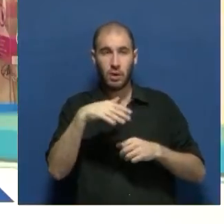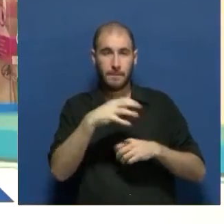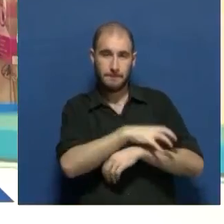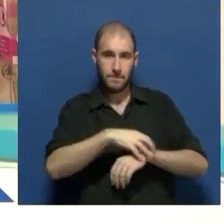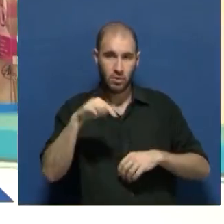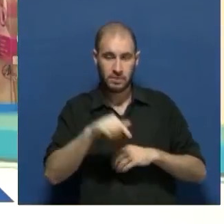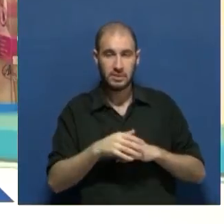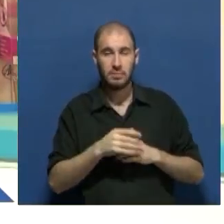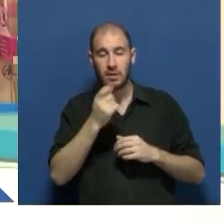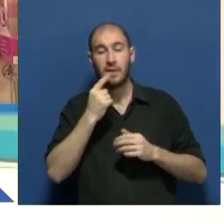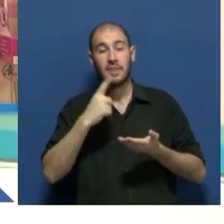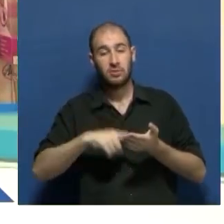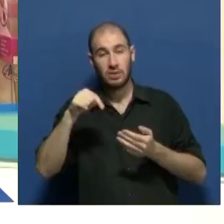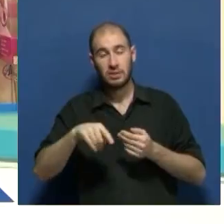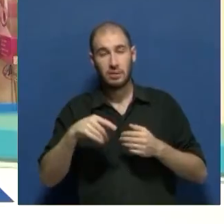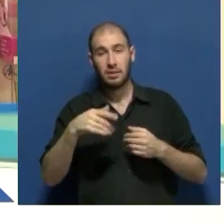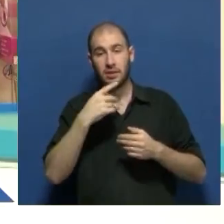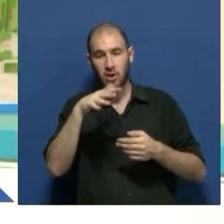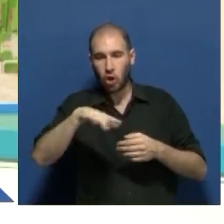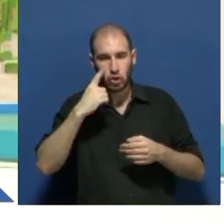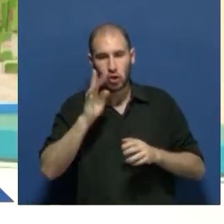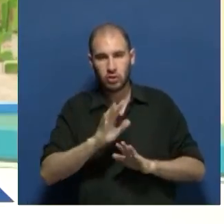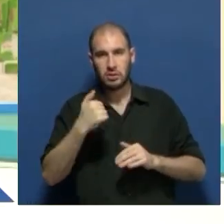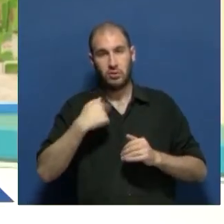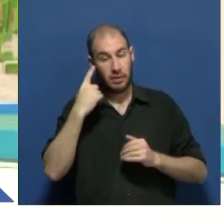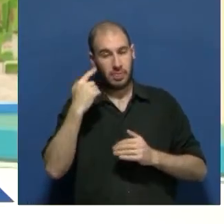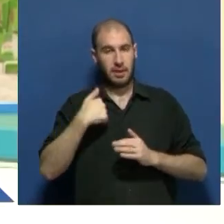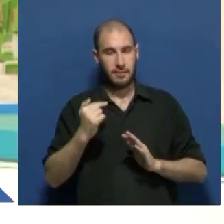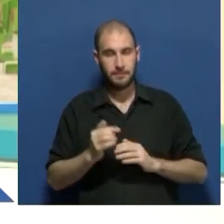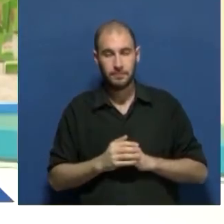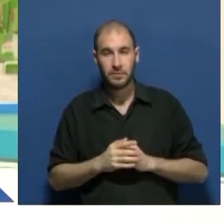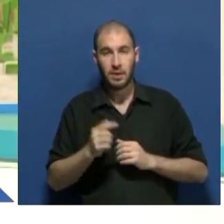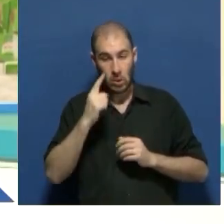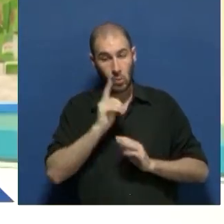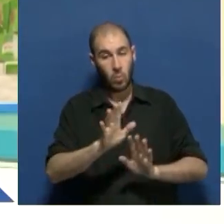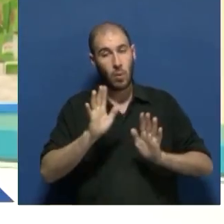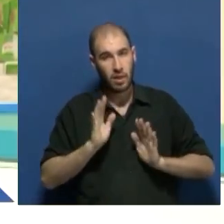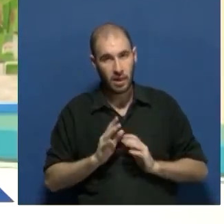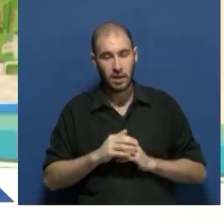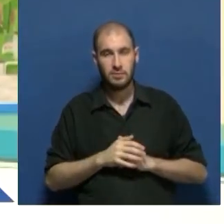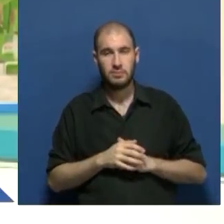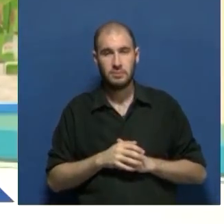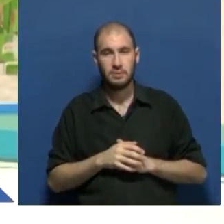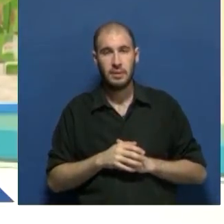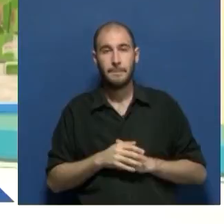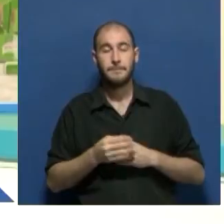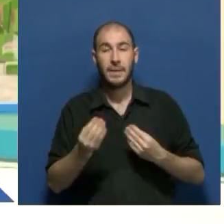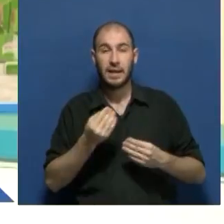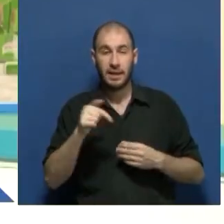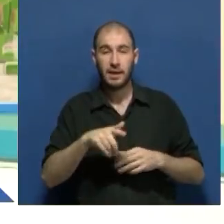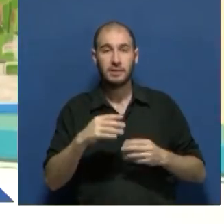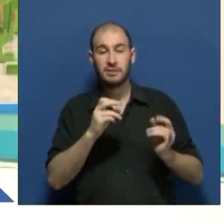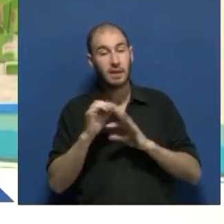humildes. Si se están tomando decisiones sin conocer la realidad, esa es mi impresión. Por eso hay que estar atento a fin de dar